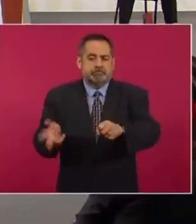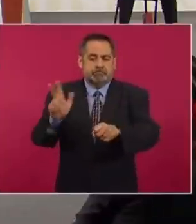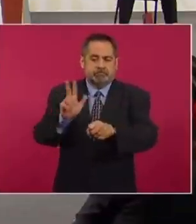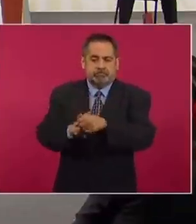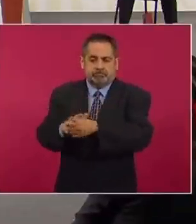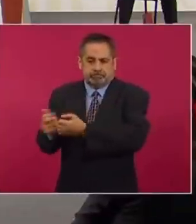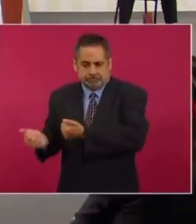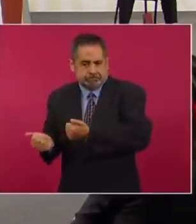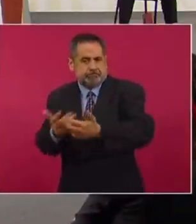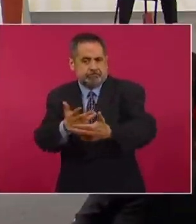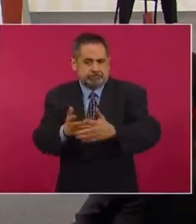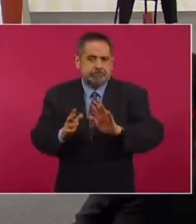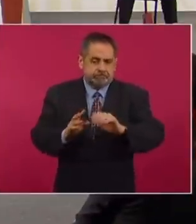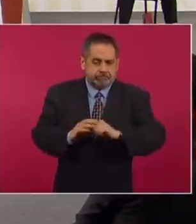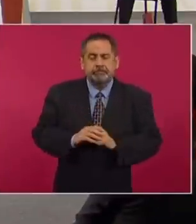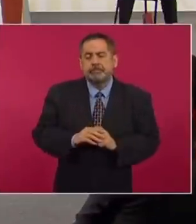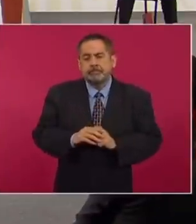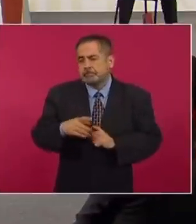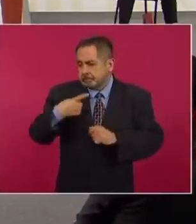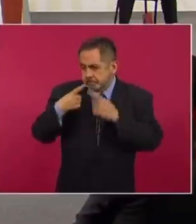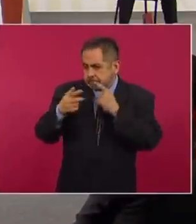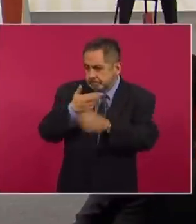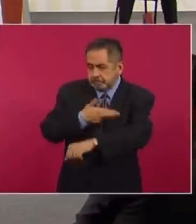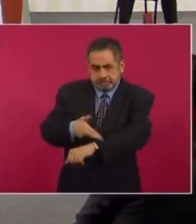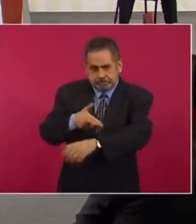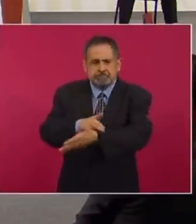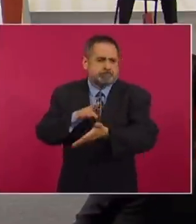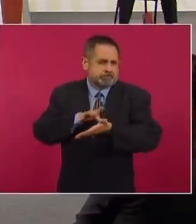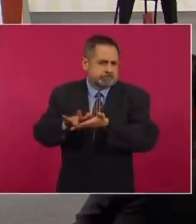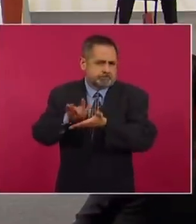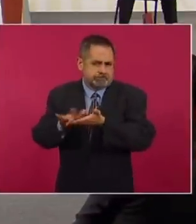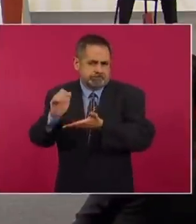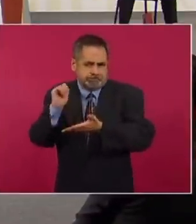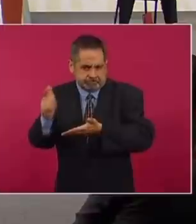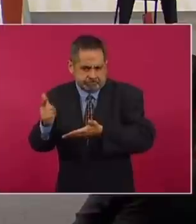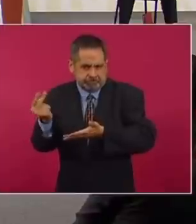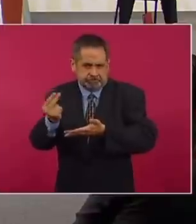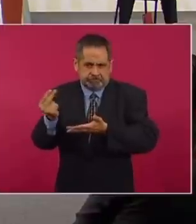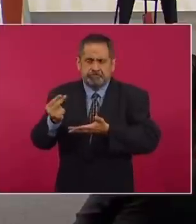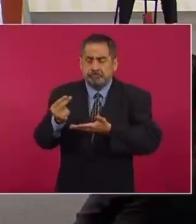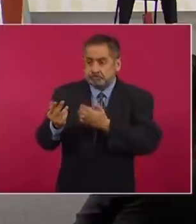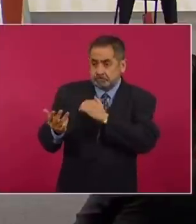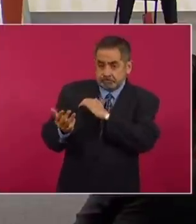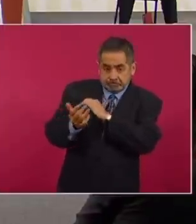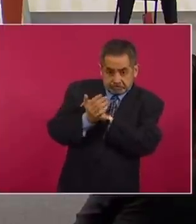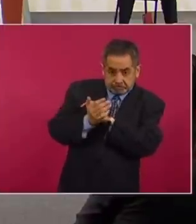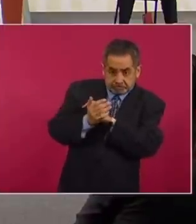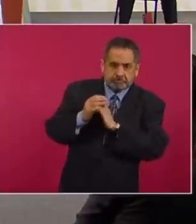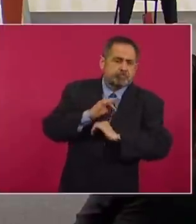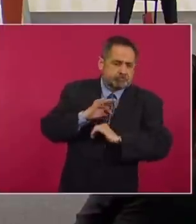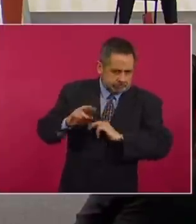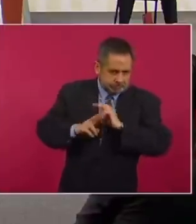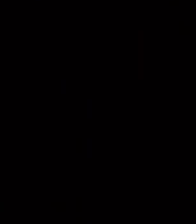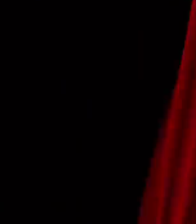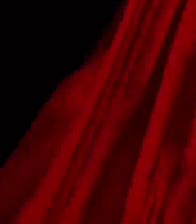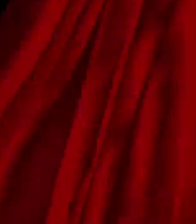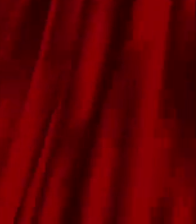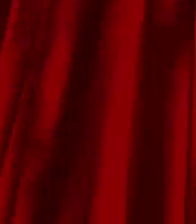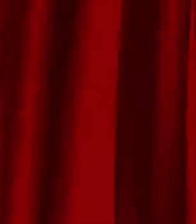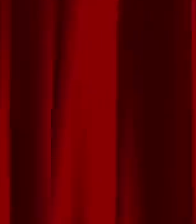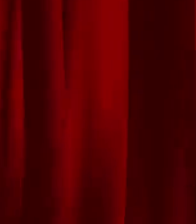la colaboración y el ánimo para apoyar en su caso que nos lo solicite el gobierno de querétaro